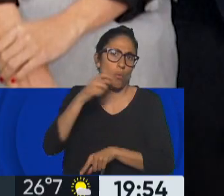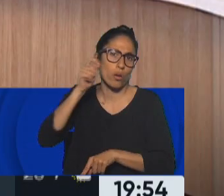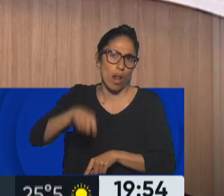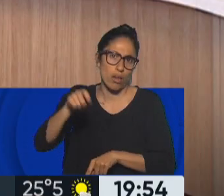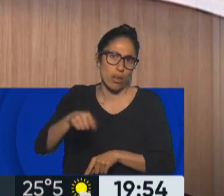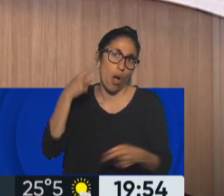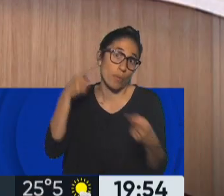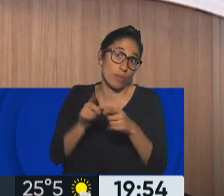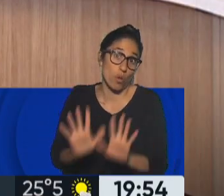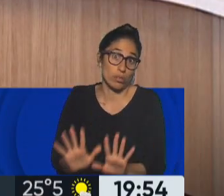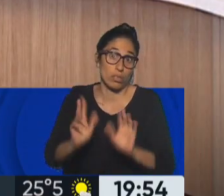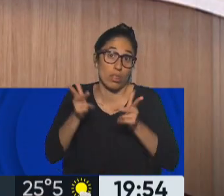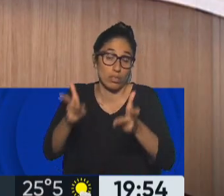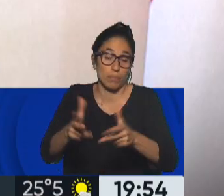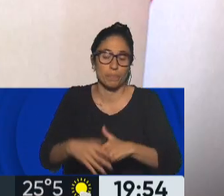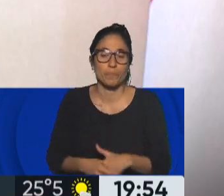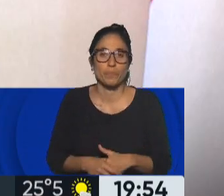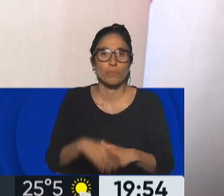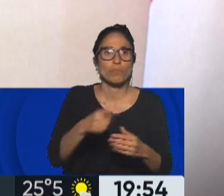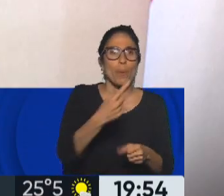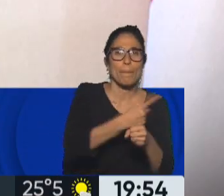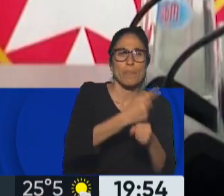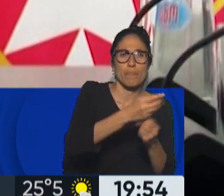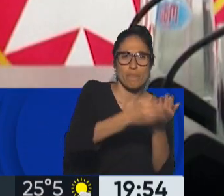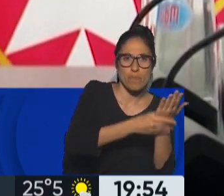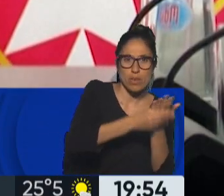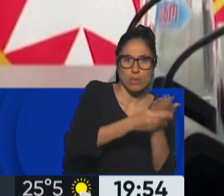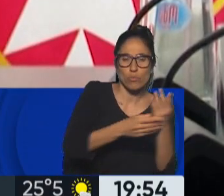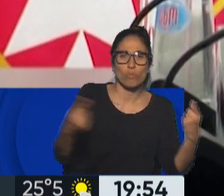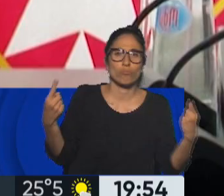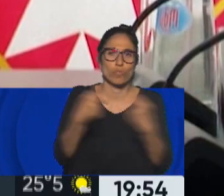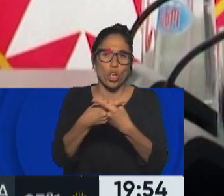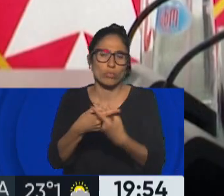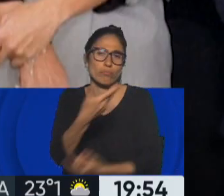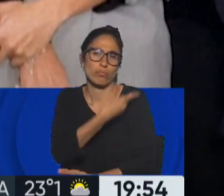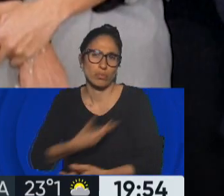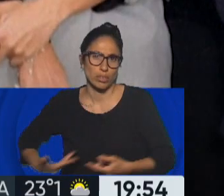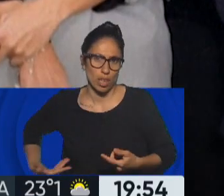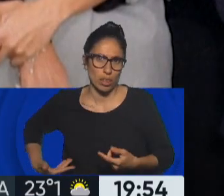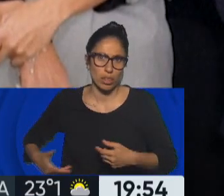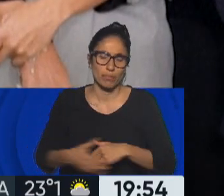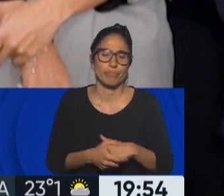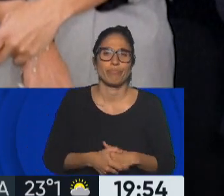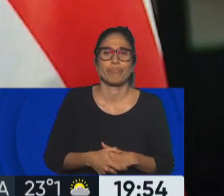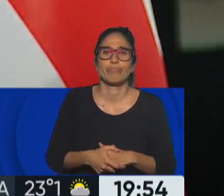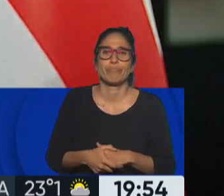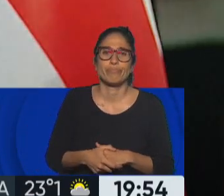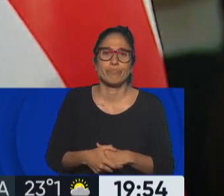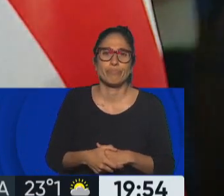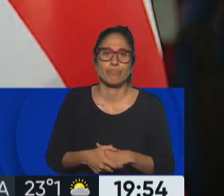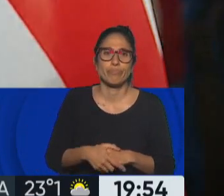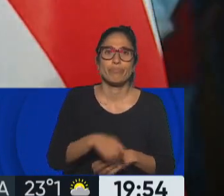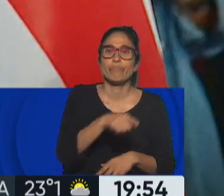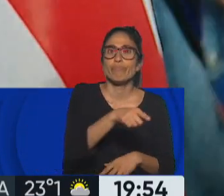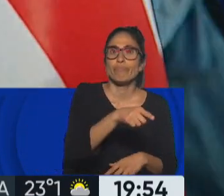En este contexto, se enfrentan el primer ministro Irakli Kobakhidze y la presidenta Salomé Zurabichvili. El jefe